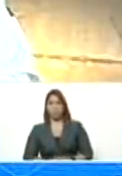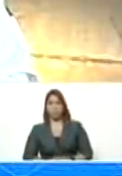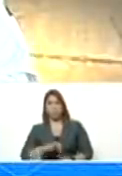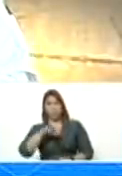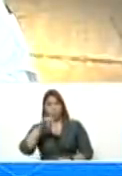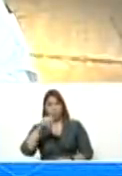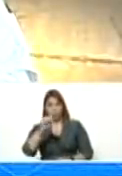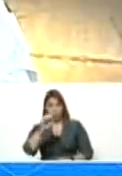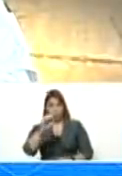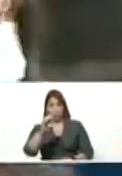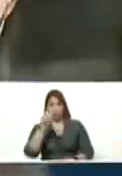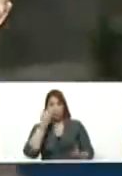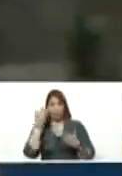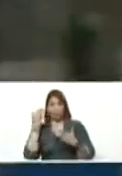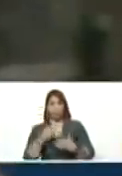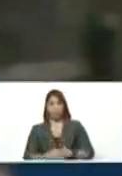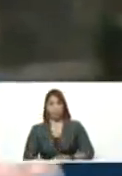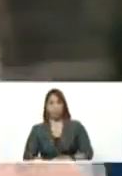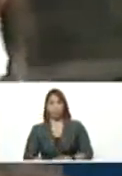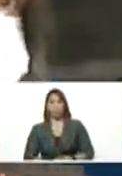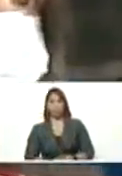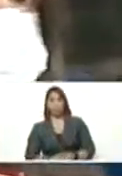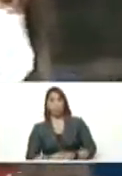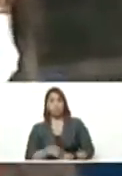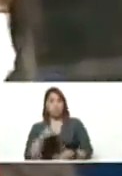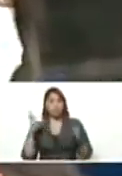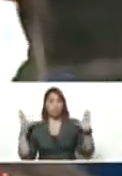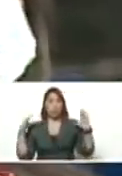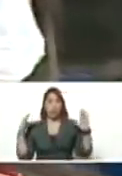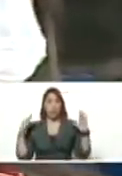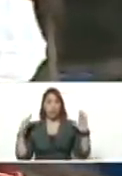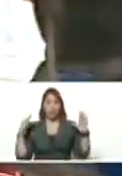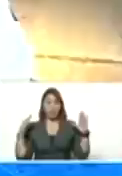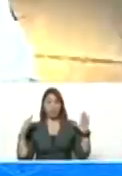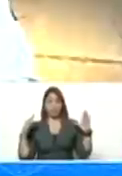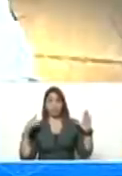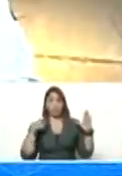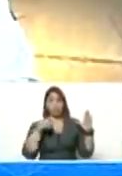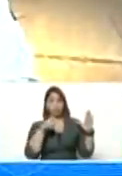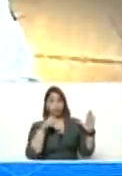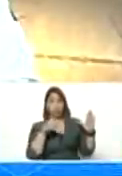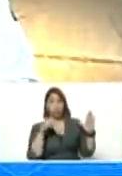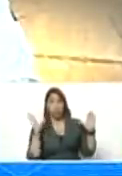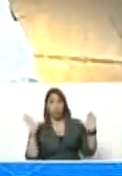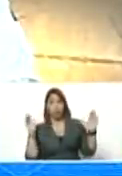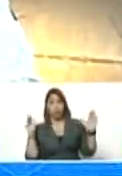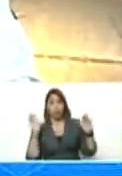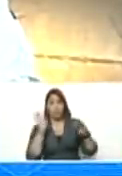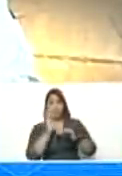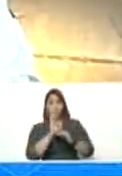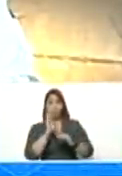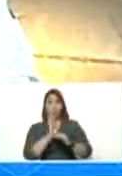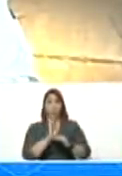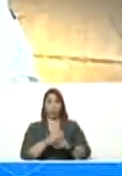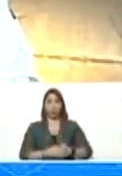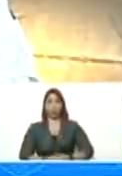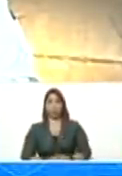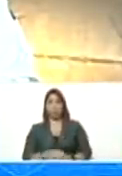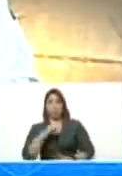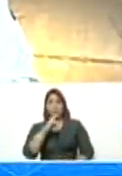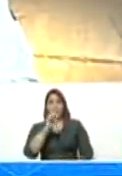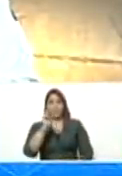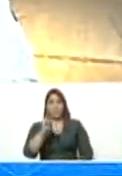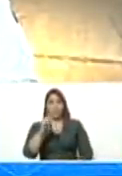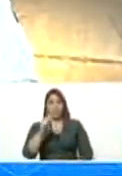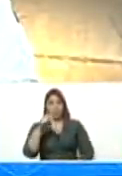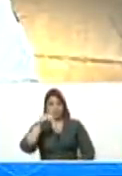José Gregorio, mira, su ángel protector. Te nombro, José Gregorio, ángel protector de los CPT a